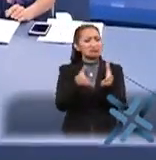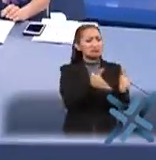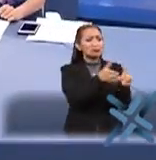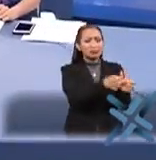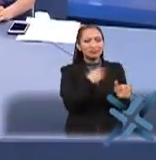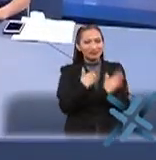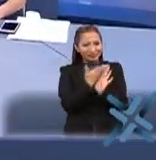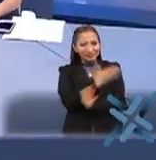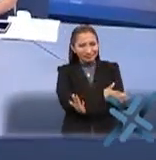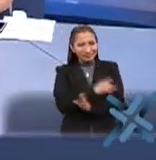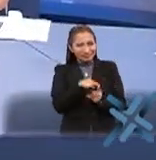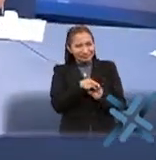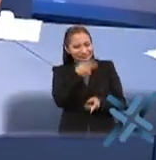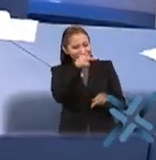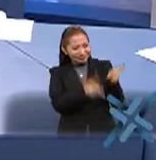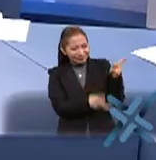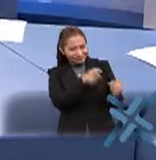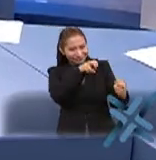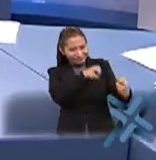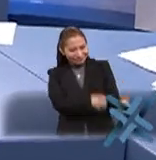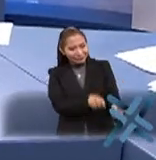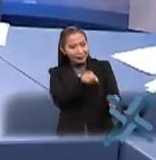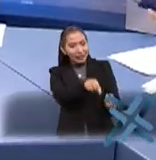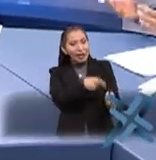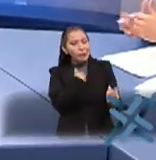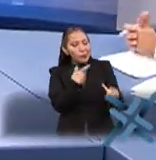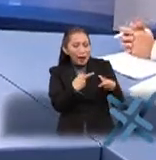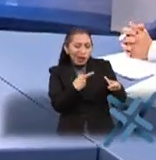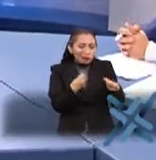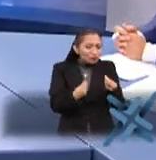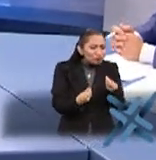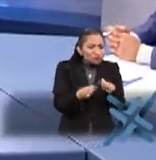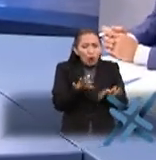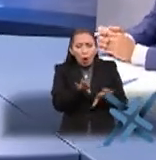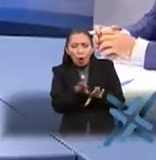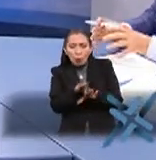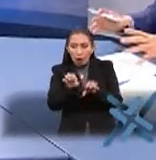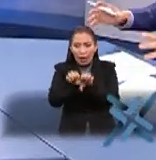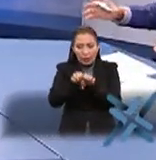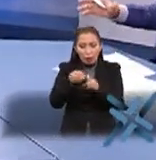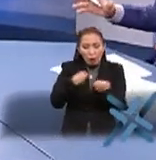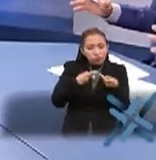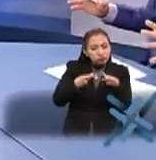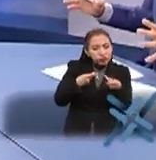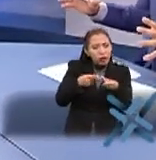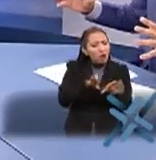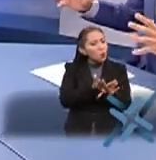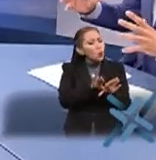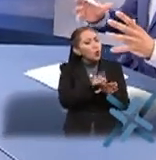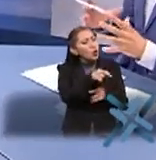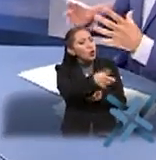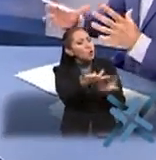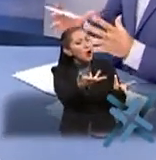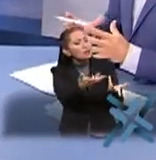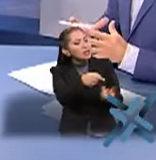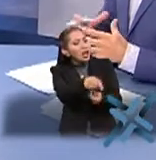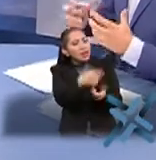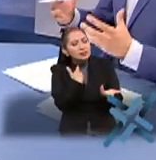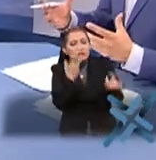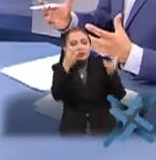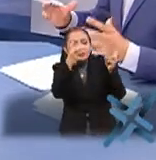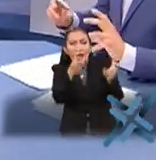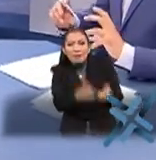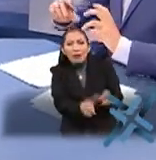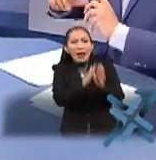Javier, tú y yo platicábamos al inicio, cuando estábamos en la planeación, por supuesto con todo el equipo, cómo generar estos